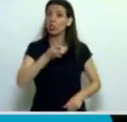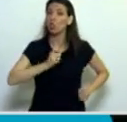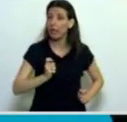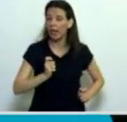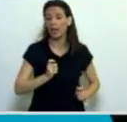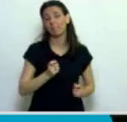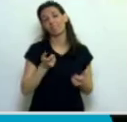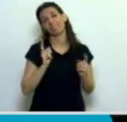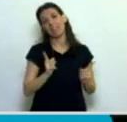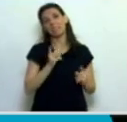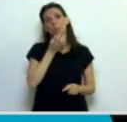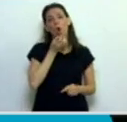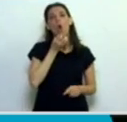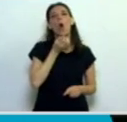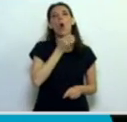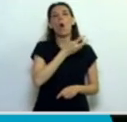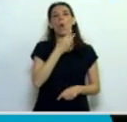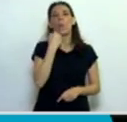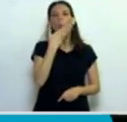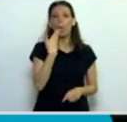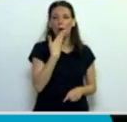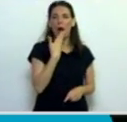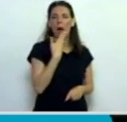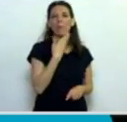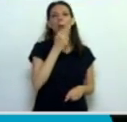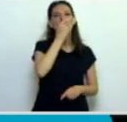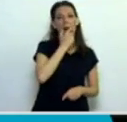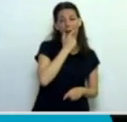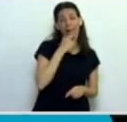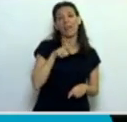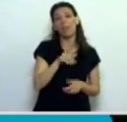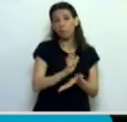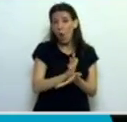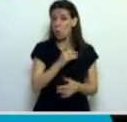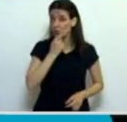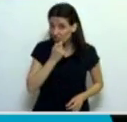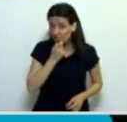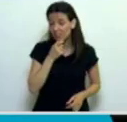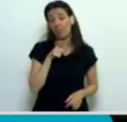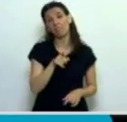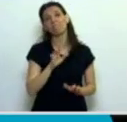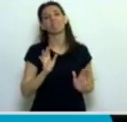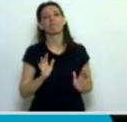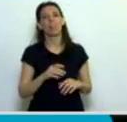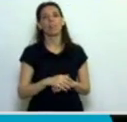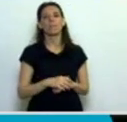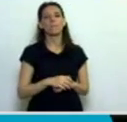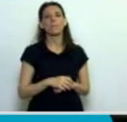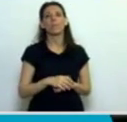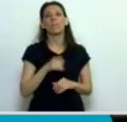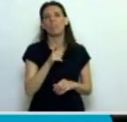vocero del macrismo, ya que la vida demostró que todos estos chistes en realidad no muestran más que